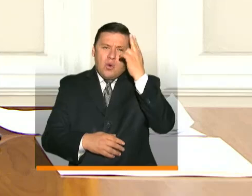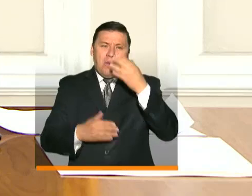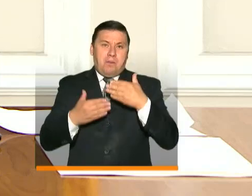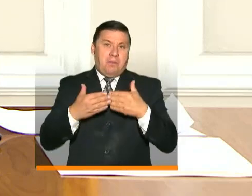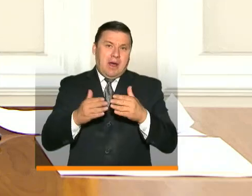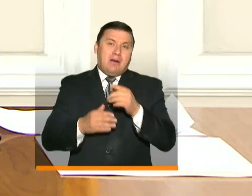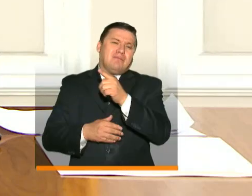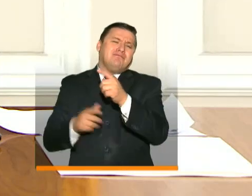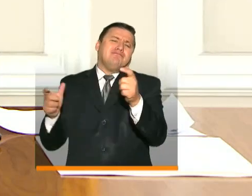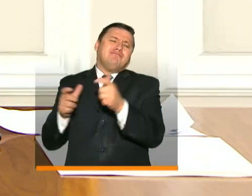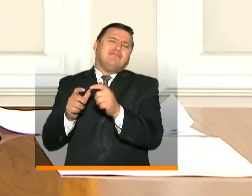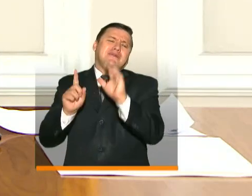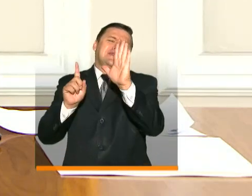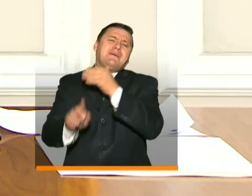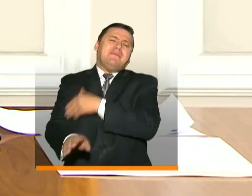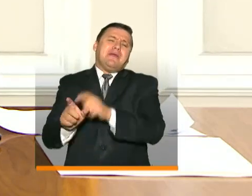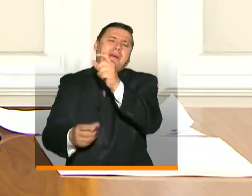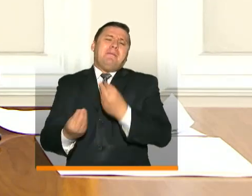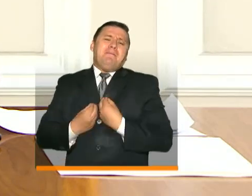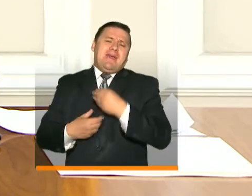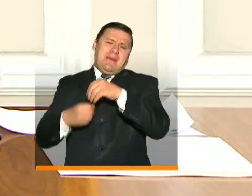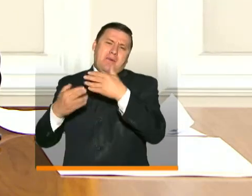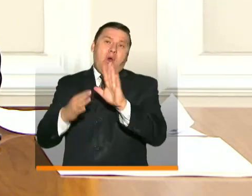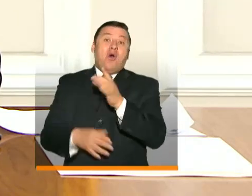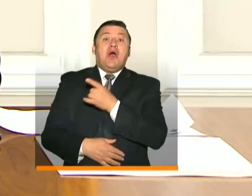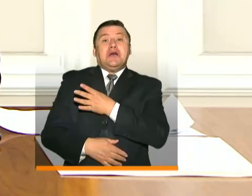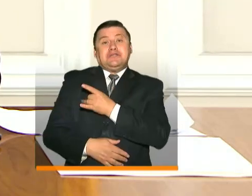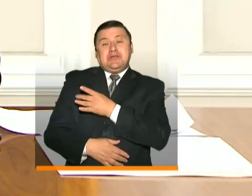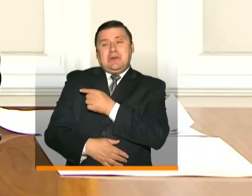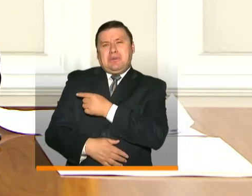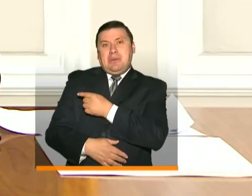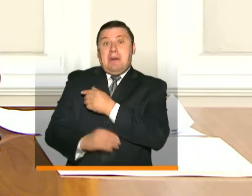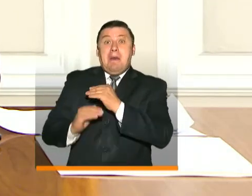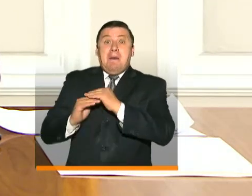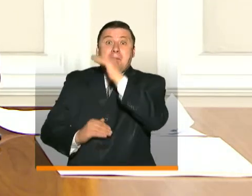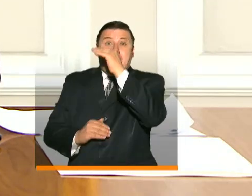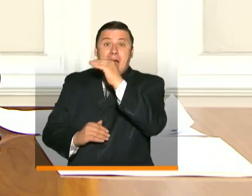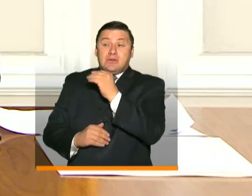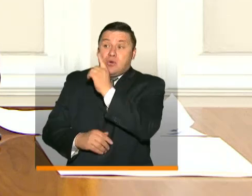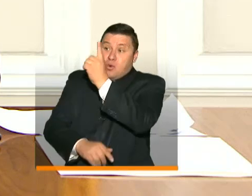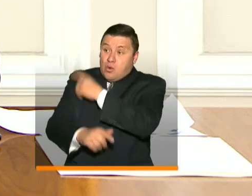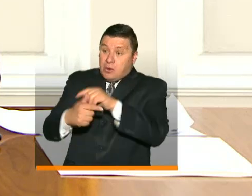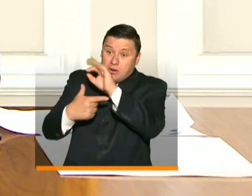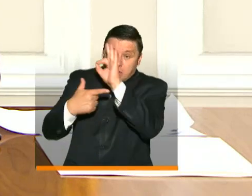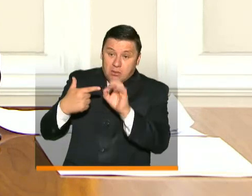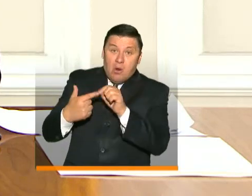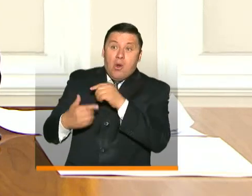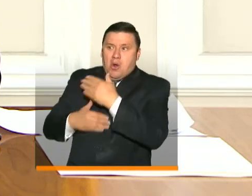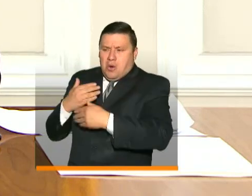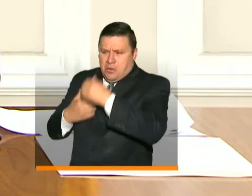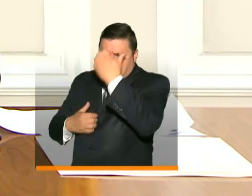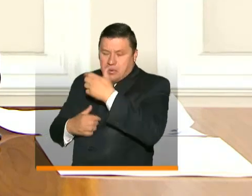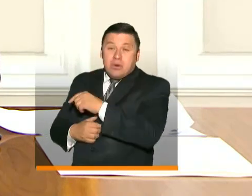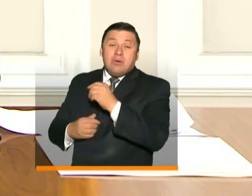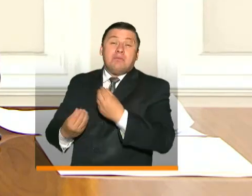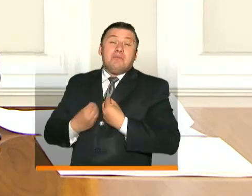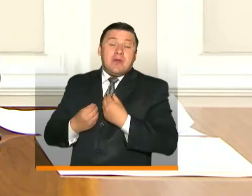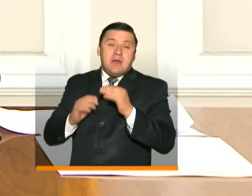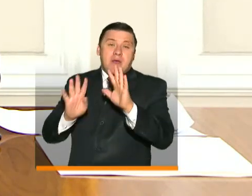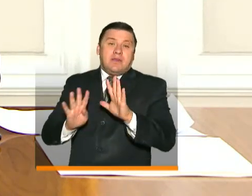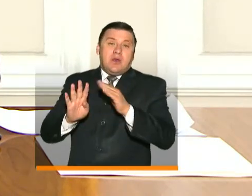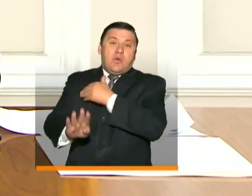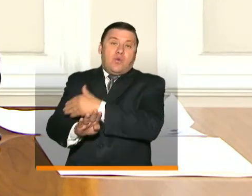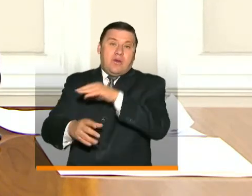Panamá, que tienen menos de 6 millones de habitantes, o Chile, que es el que más pruebas PCR por millón está adelantando, es un país de 19 millones